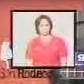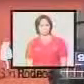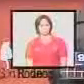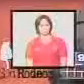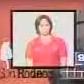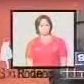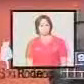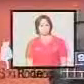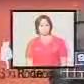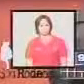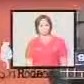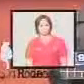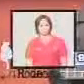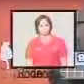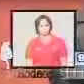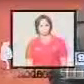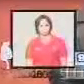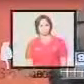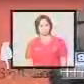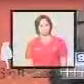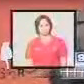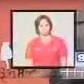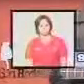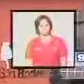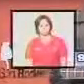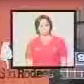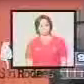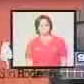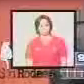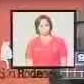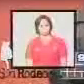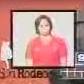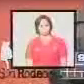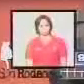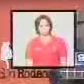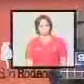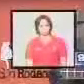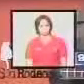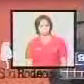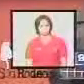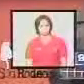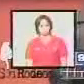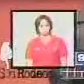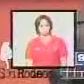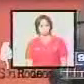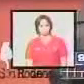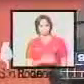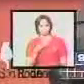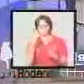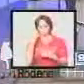Perfecto. El asunto es el siguiente. Mi esposo y yo.